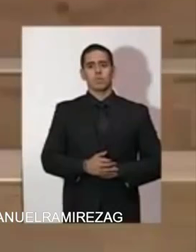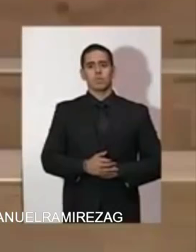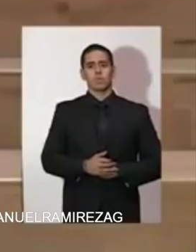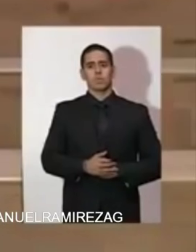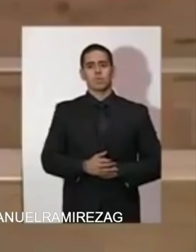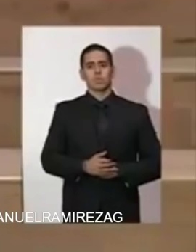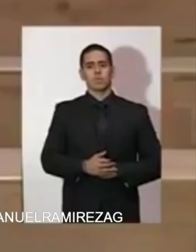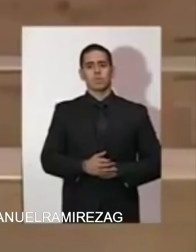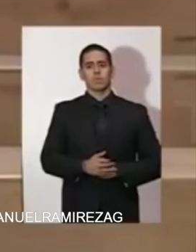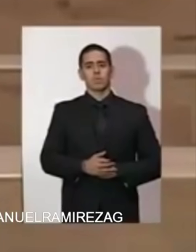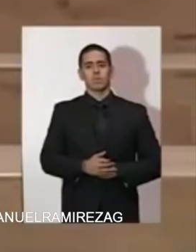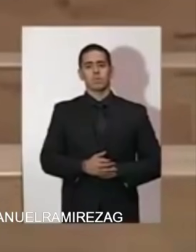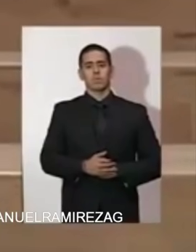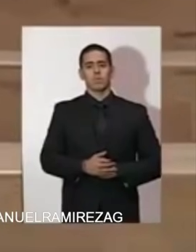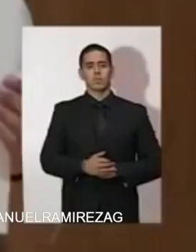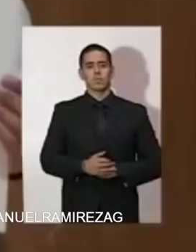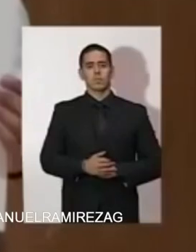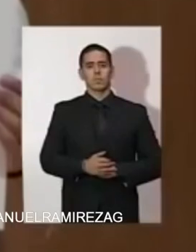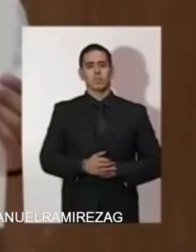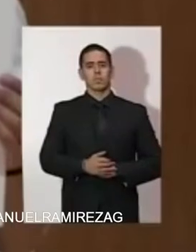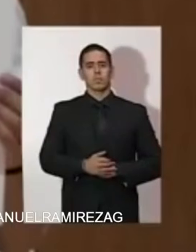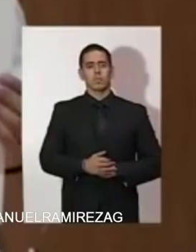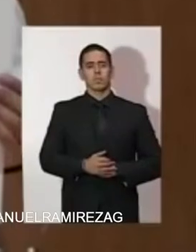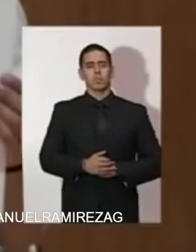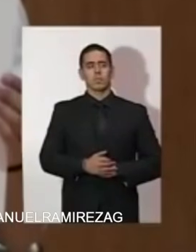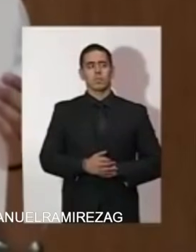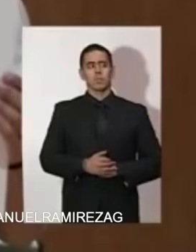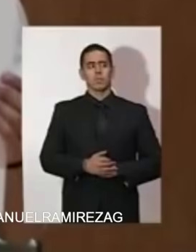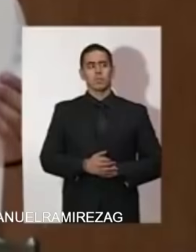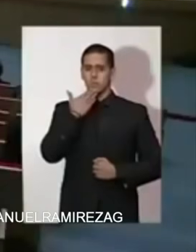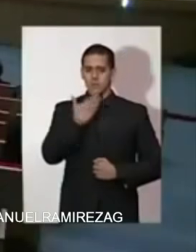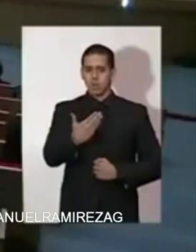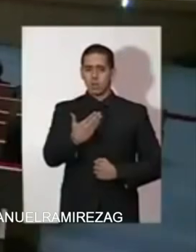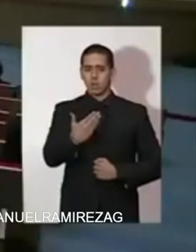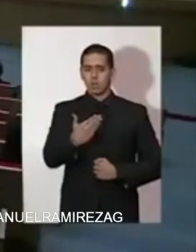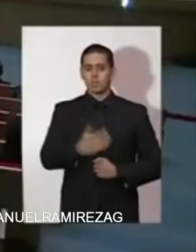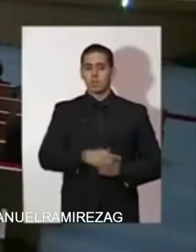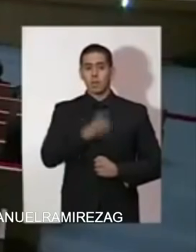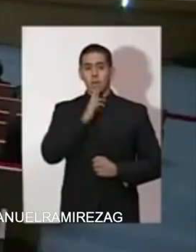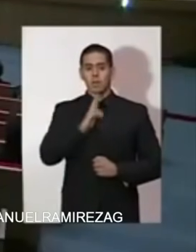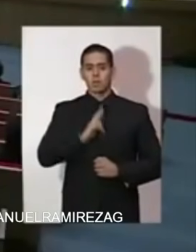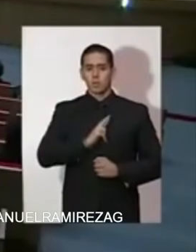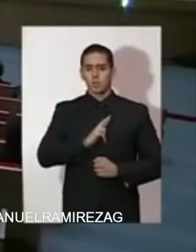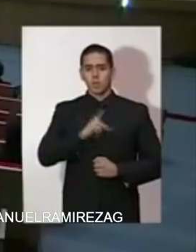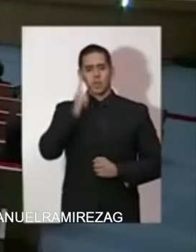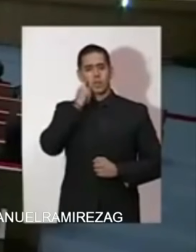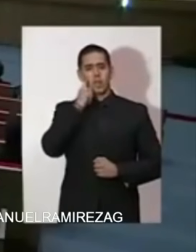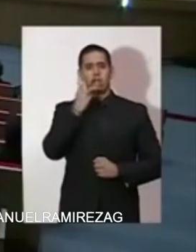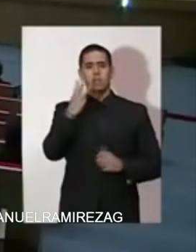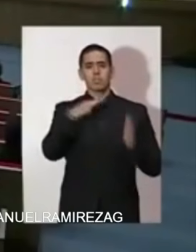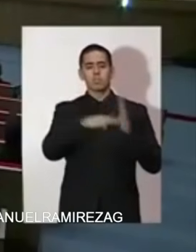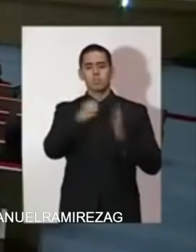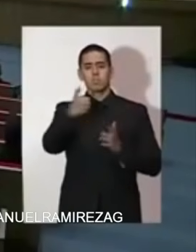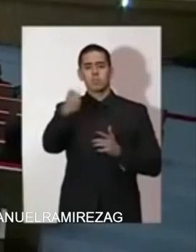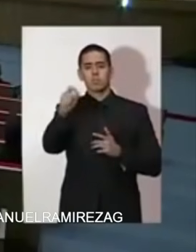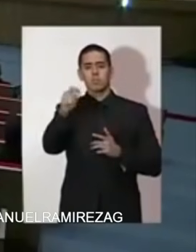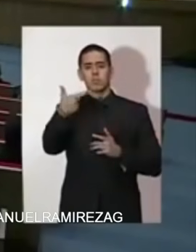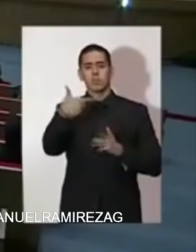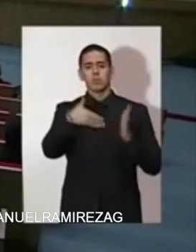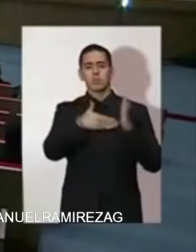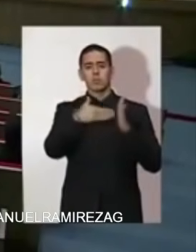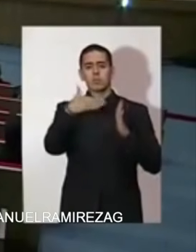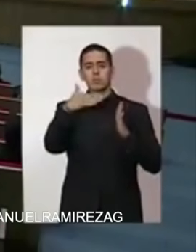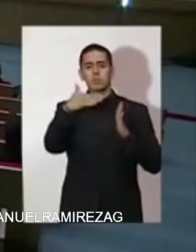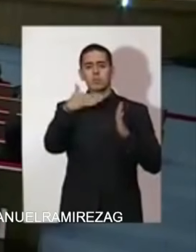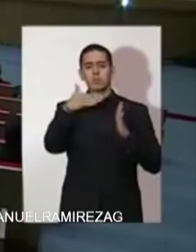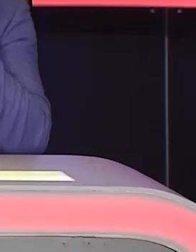¿Vida? ¿Qué? ¿Qué es esto? ¿Qué la fue respuesta eso? Correcta es 3.627 millones